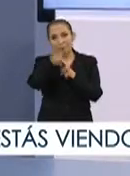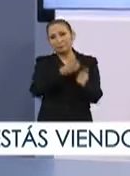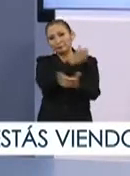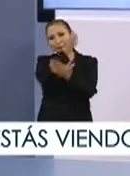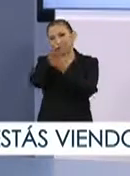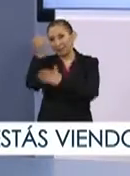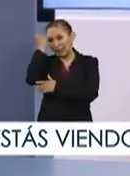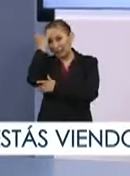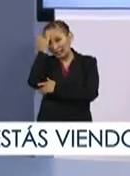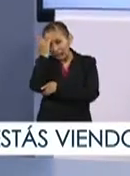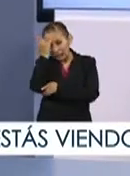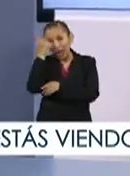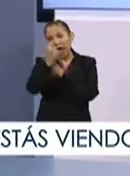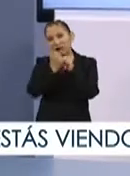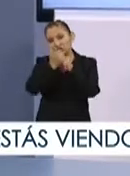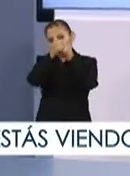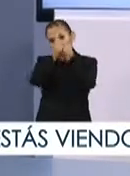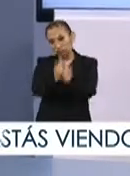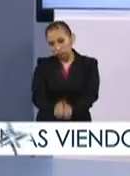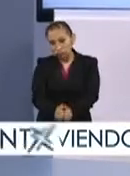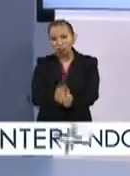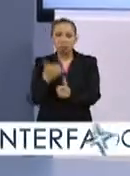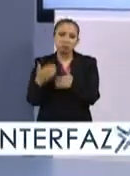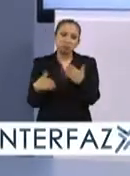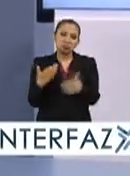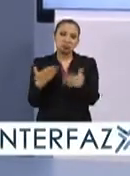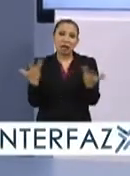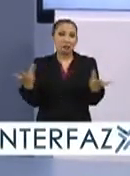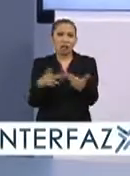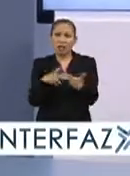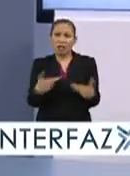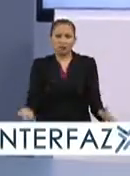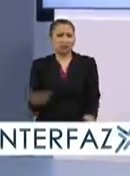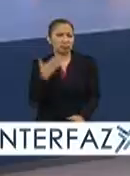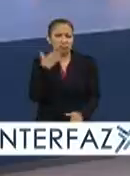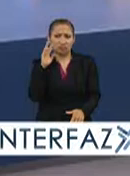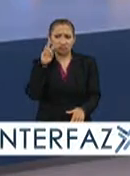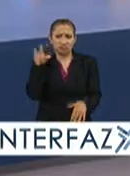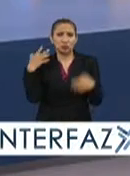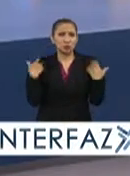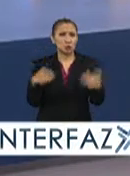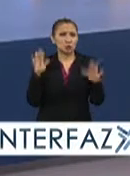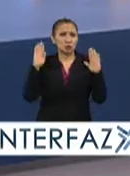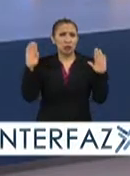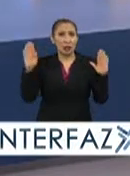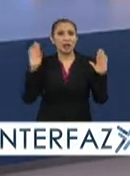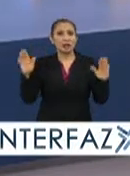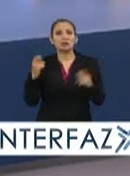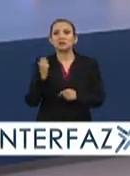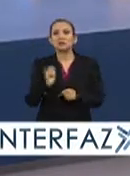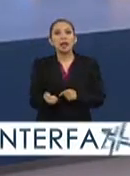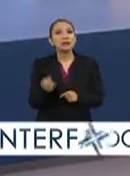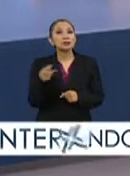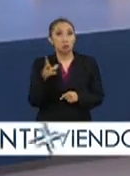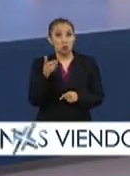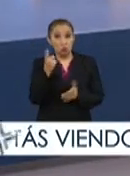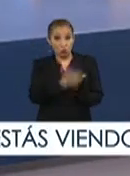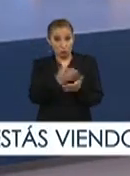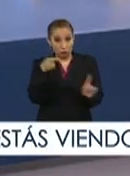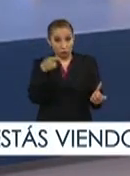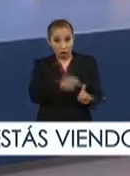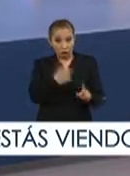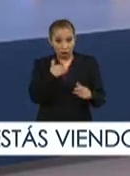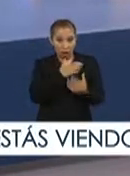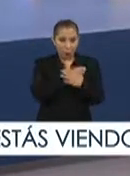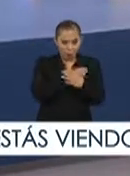India, allí estuvieron varios años y pues construyeron una relación realmente asombrosa que tiene que ver no solamente con el